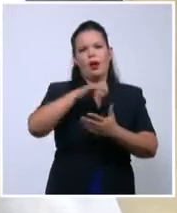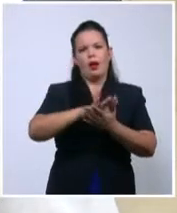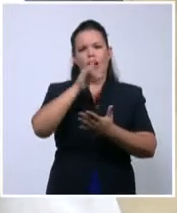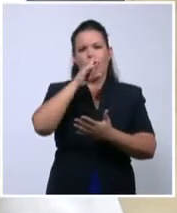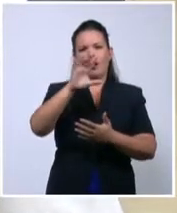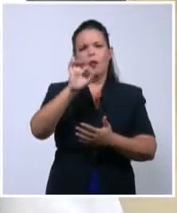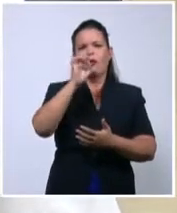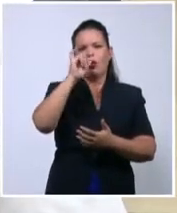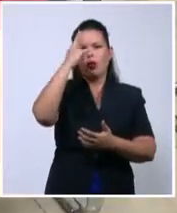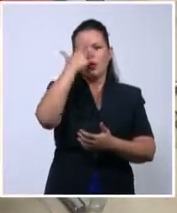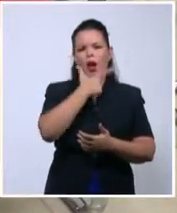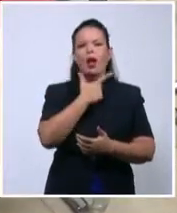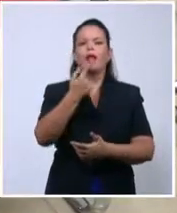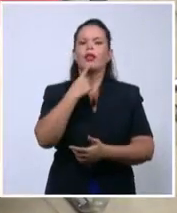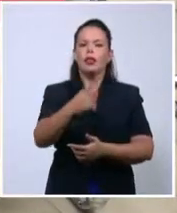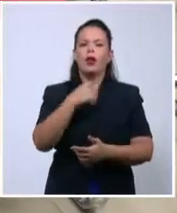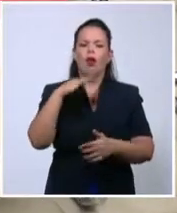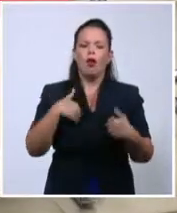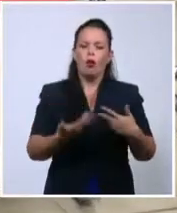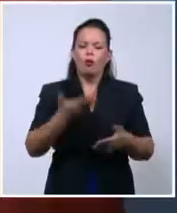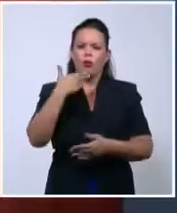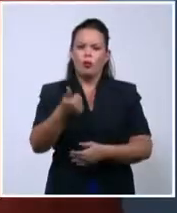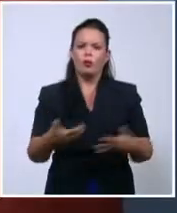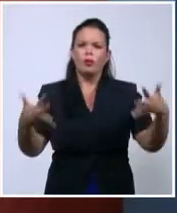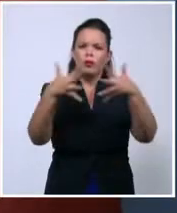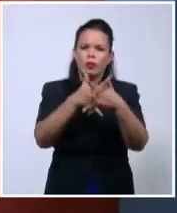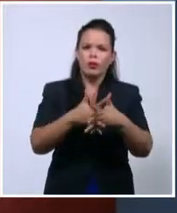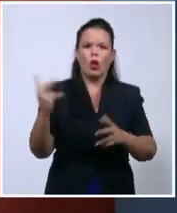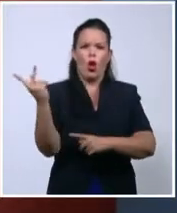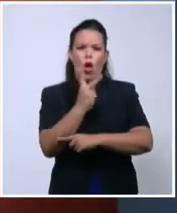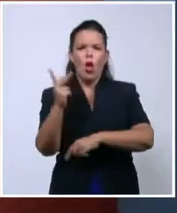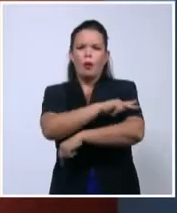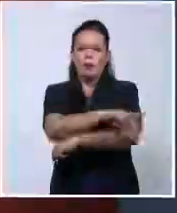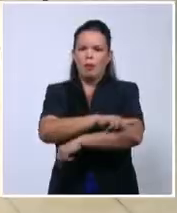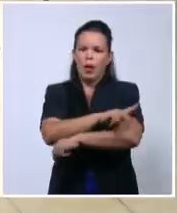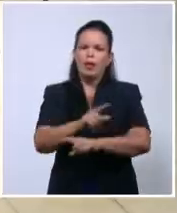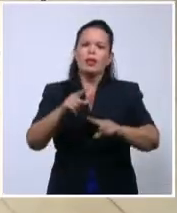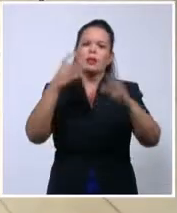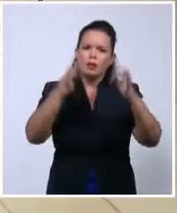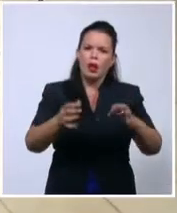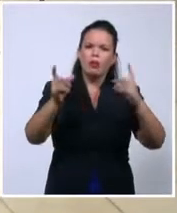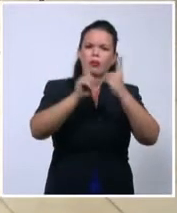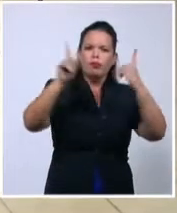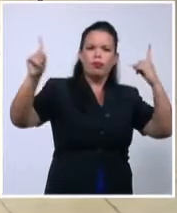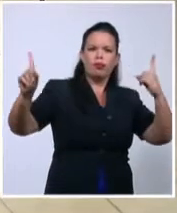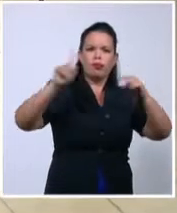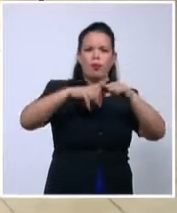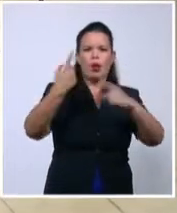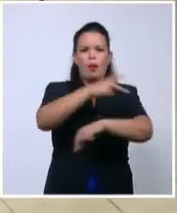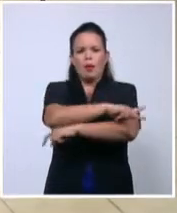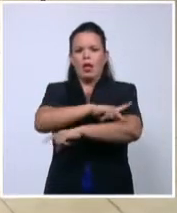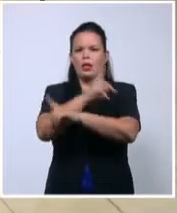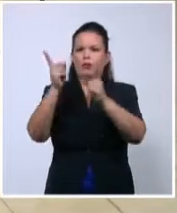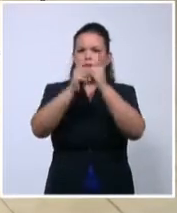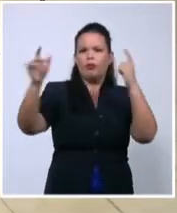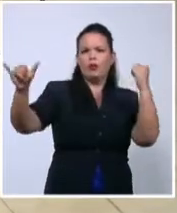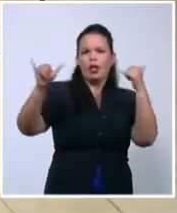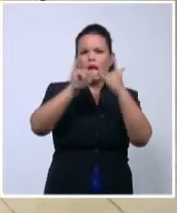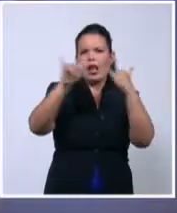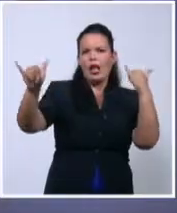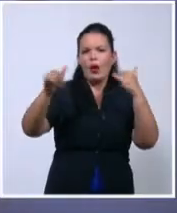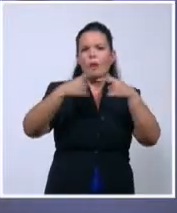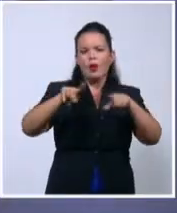los vínculos entre las dos naciones, distantes por la geografía, pero muy cercanas en sus deseos de paz, soberanía